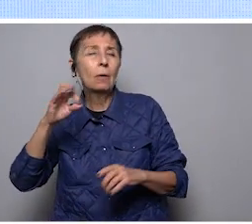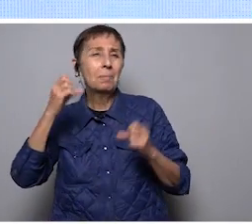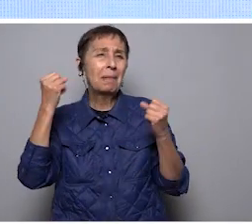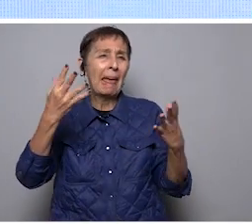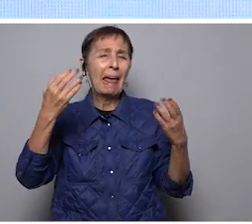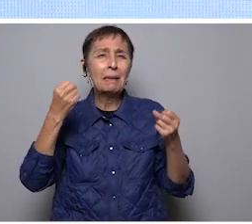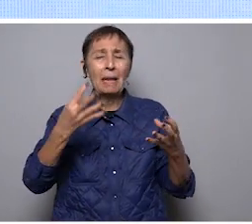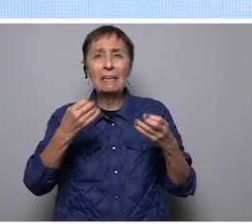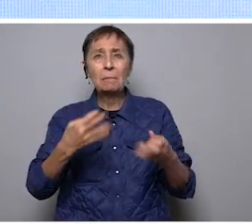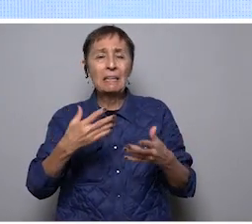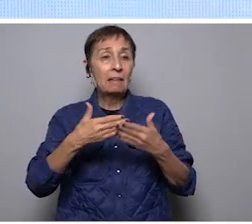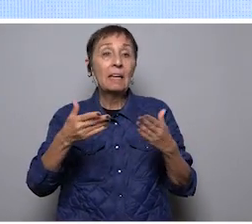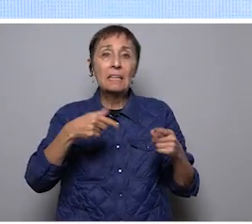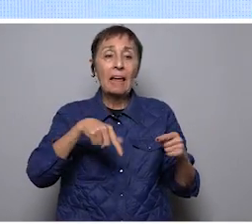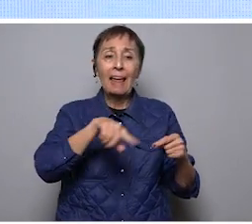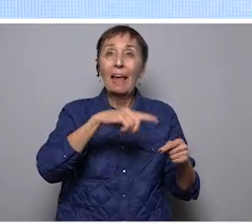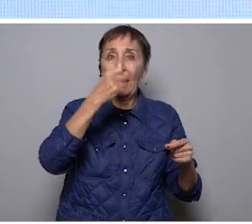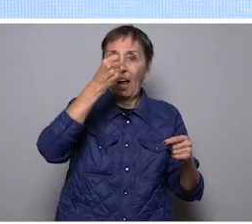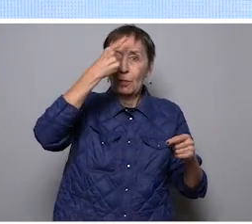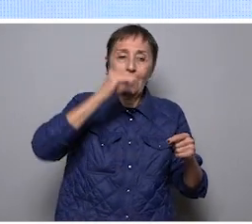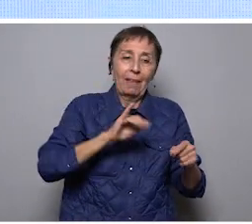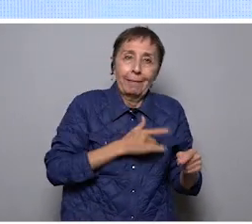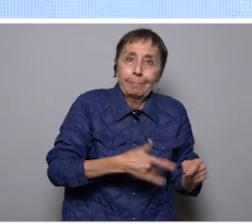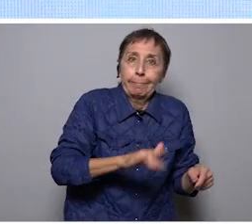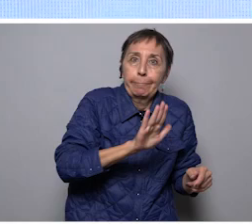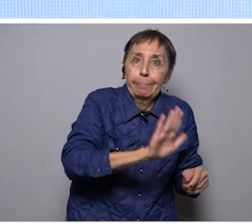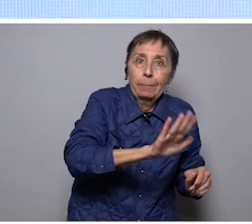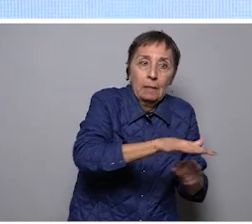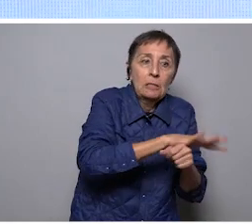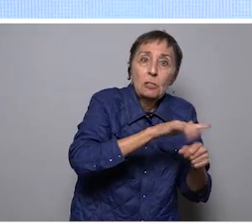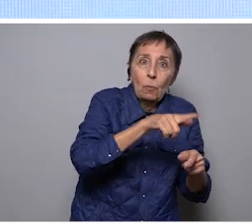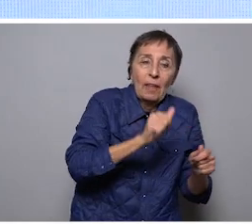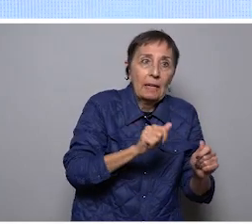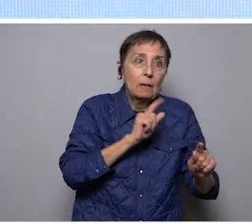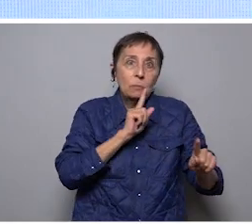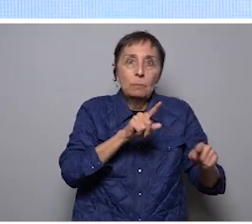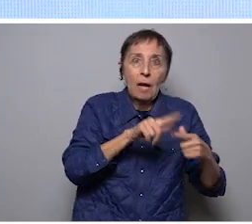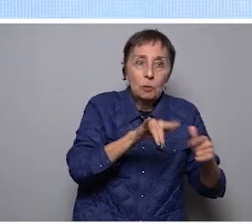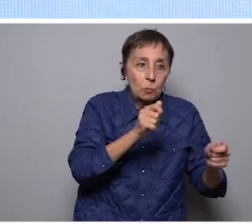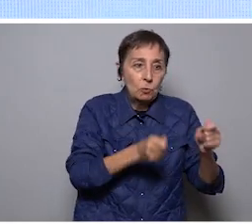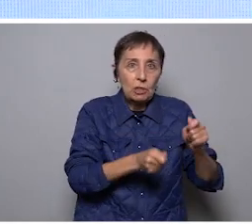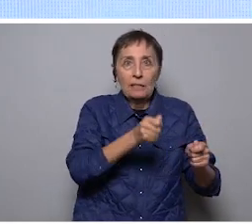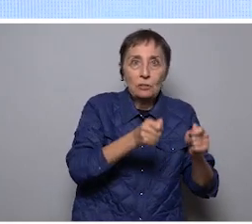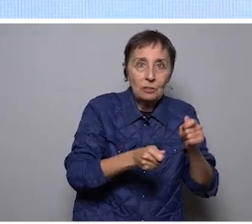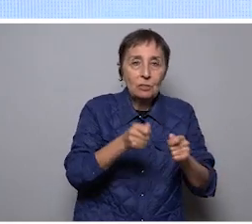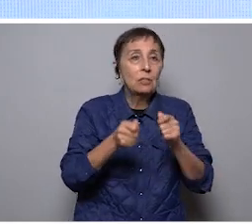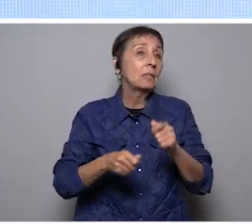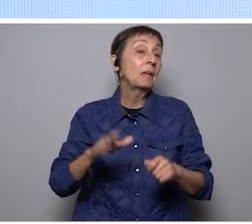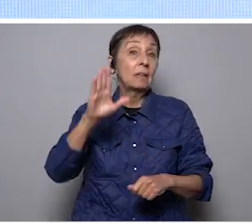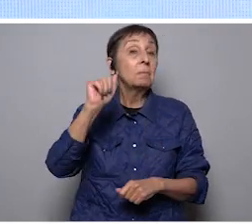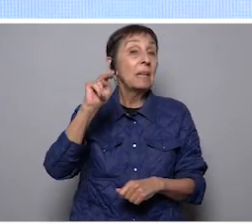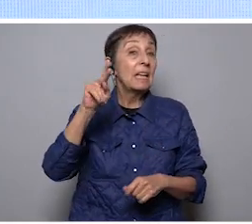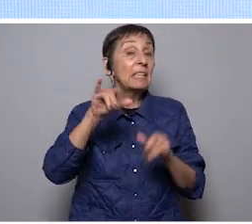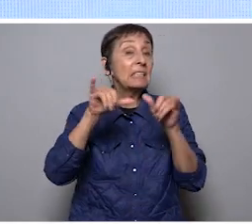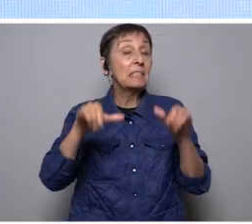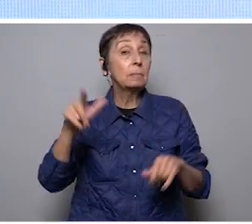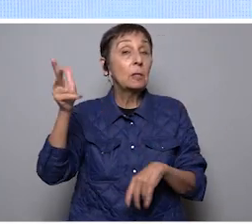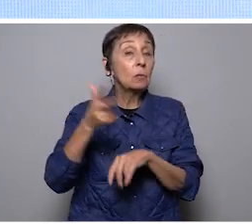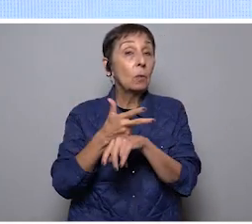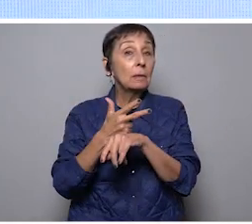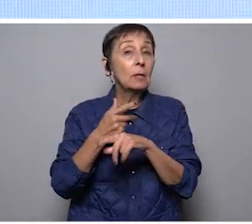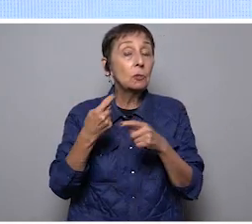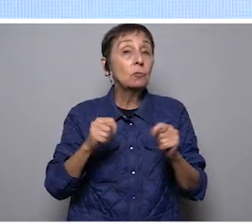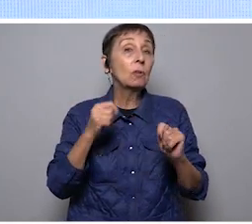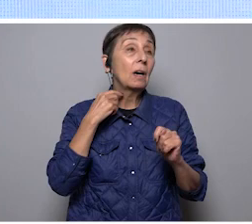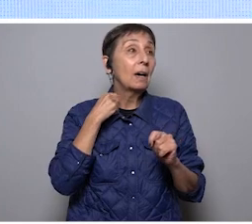necesidad cambiante del contexto el sistema bancario de Guatemala hace años intentó eh un downscale bajar a